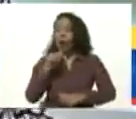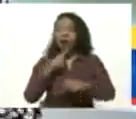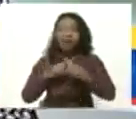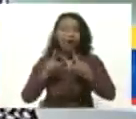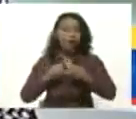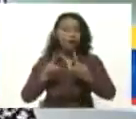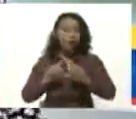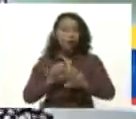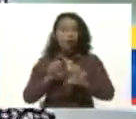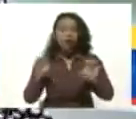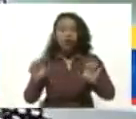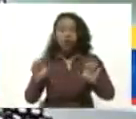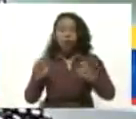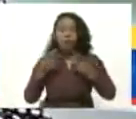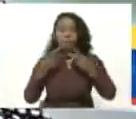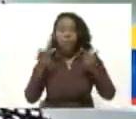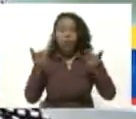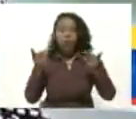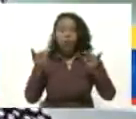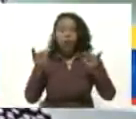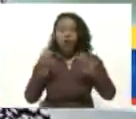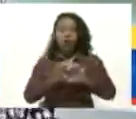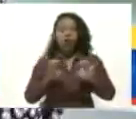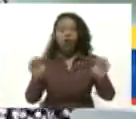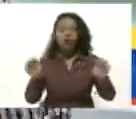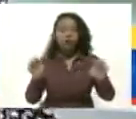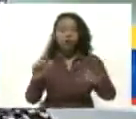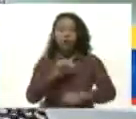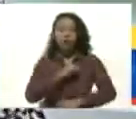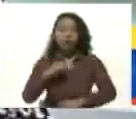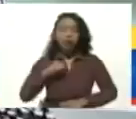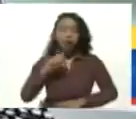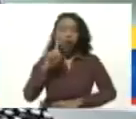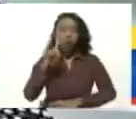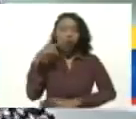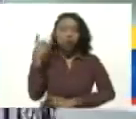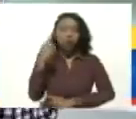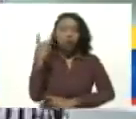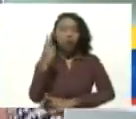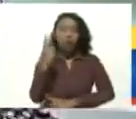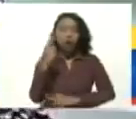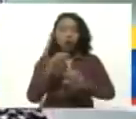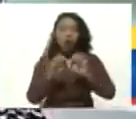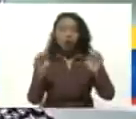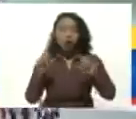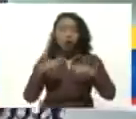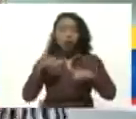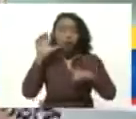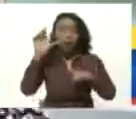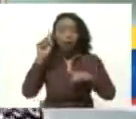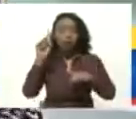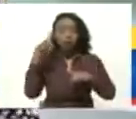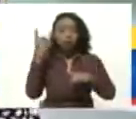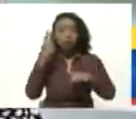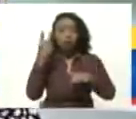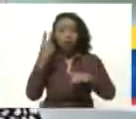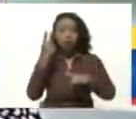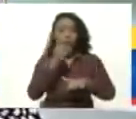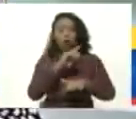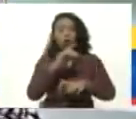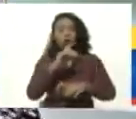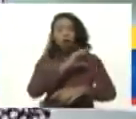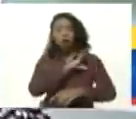la educación pública y la educación privada. Hay una sola educación en este país con un solo rector, que es el